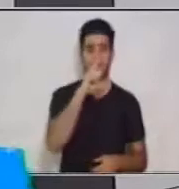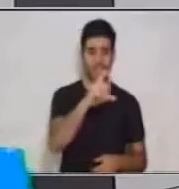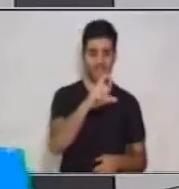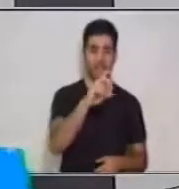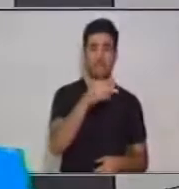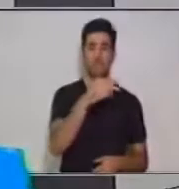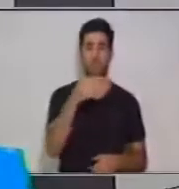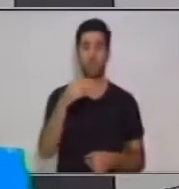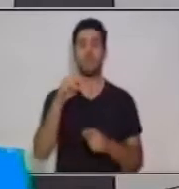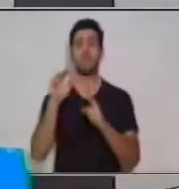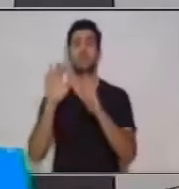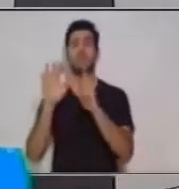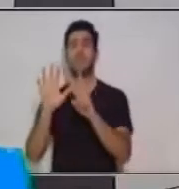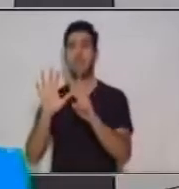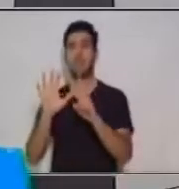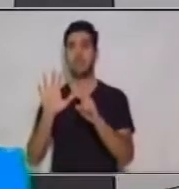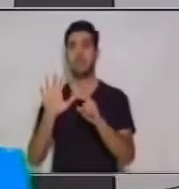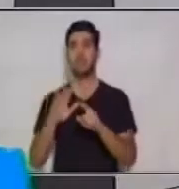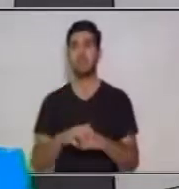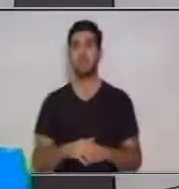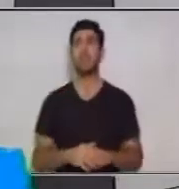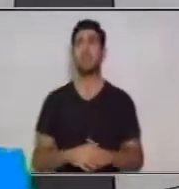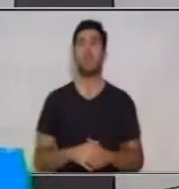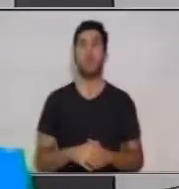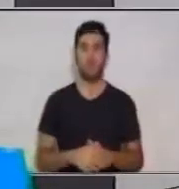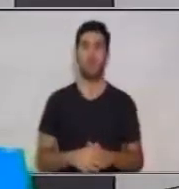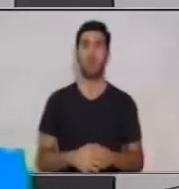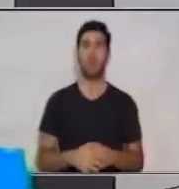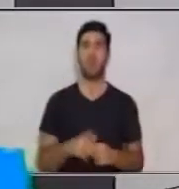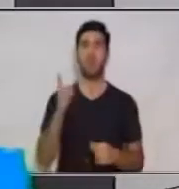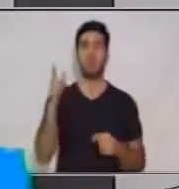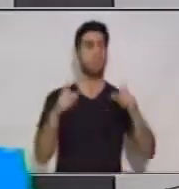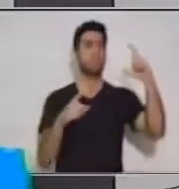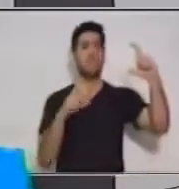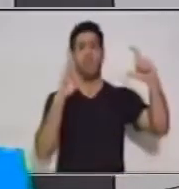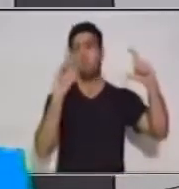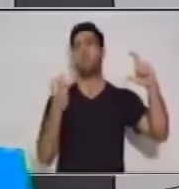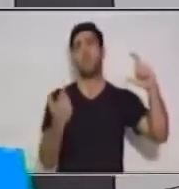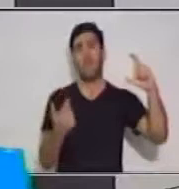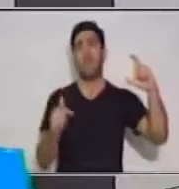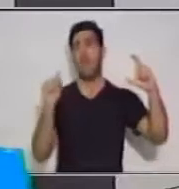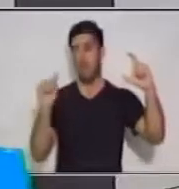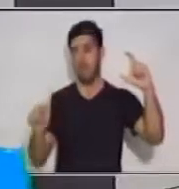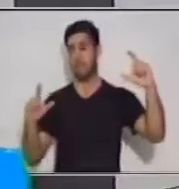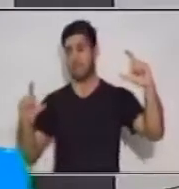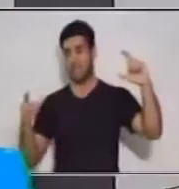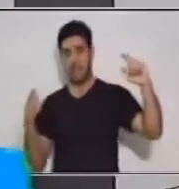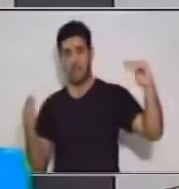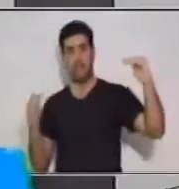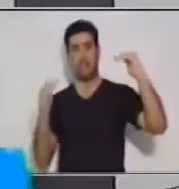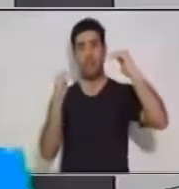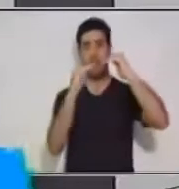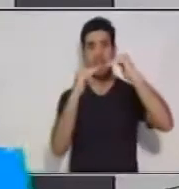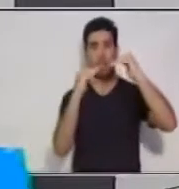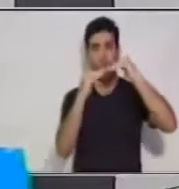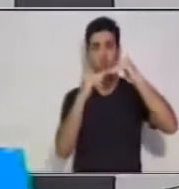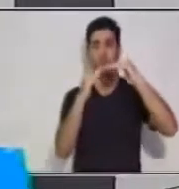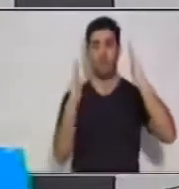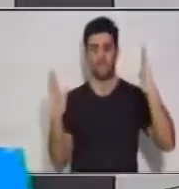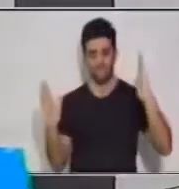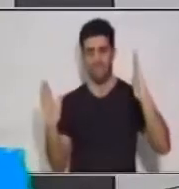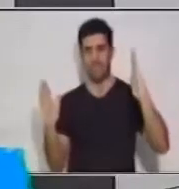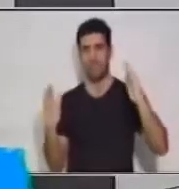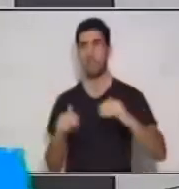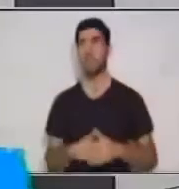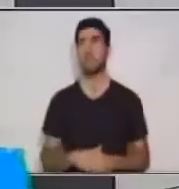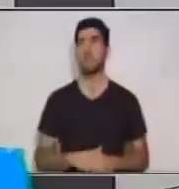tiene un lado C. ¿Por qué es lado C? Porque está enfrente al vértice C. Nos